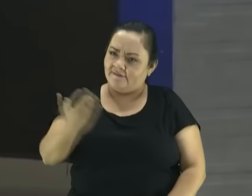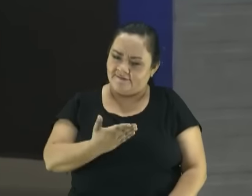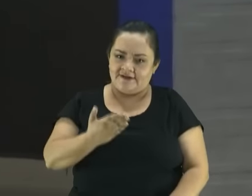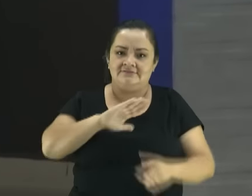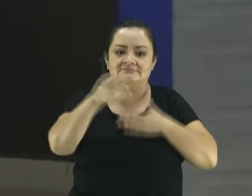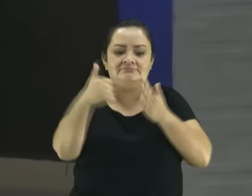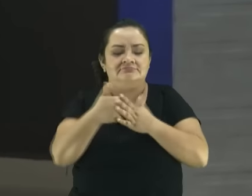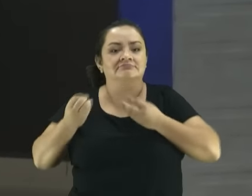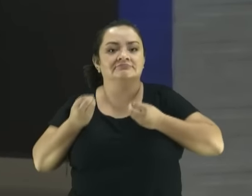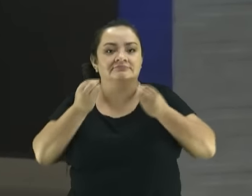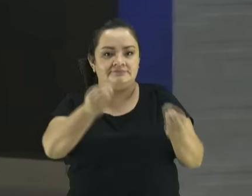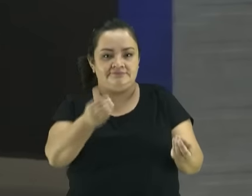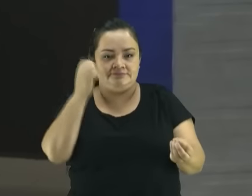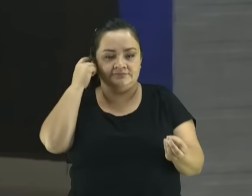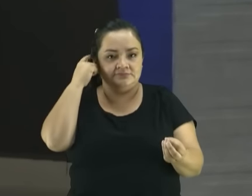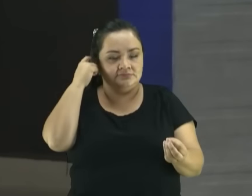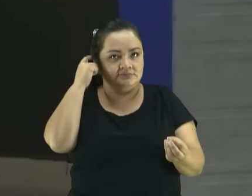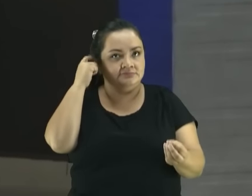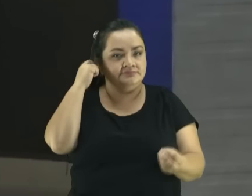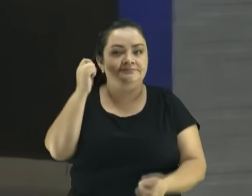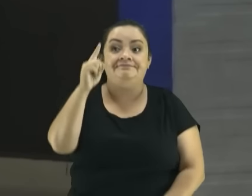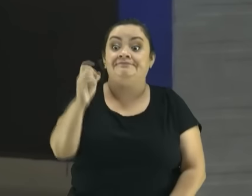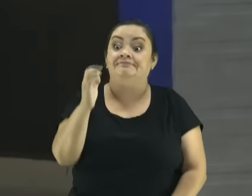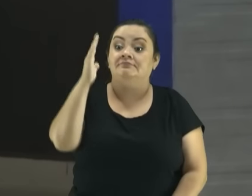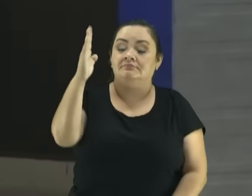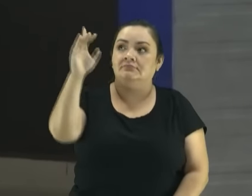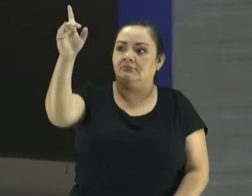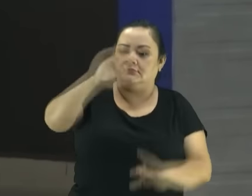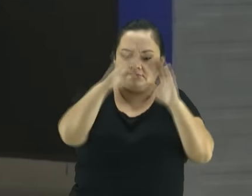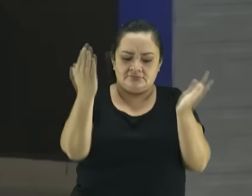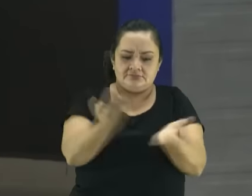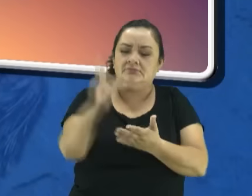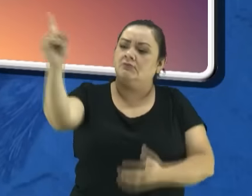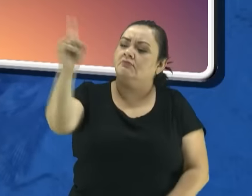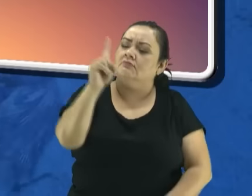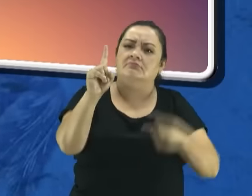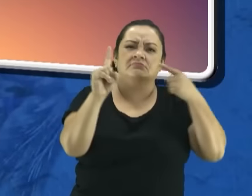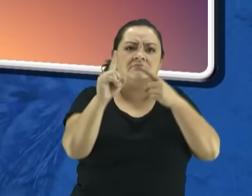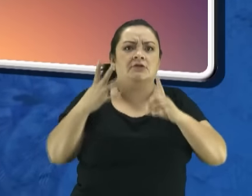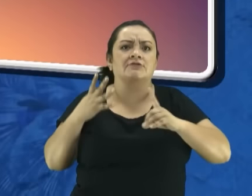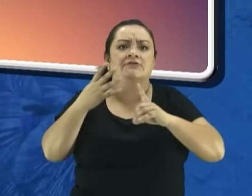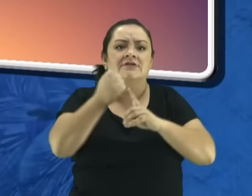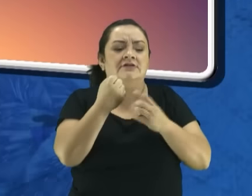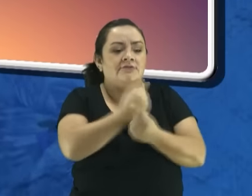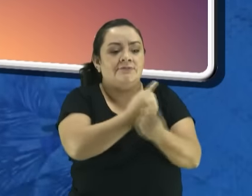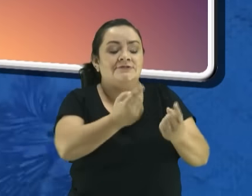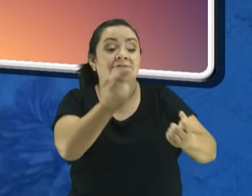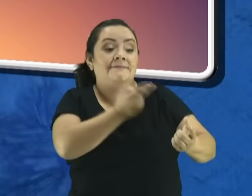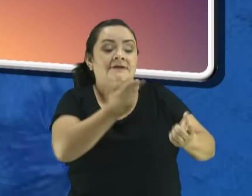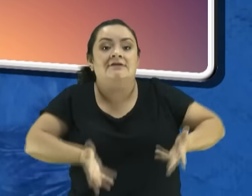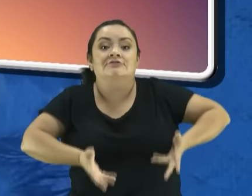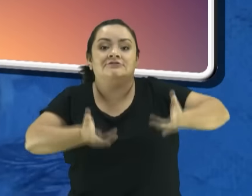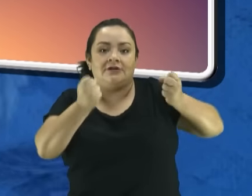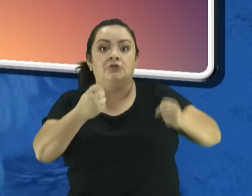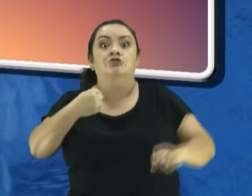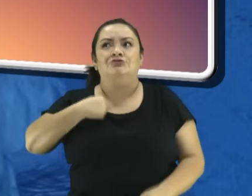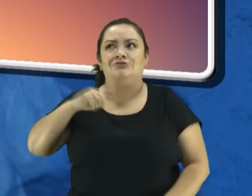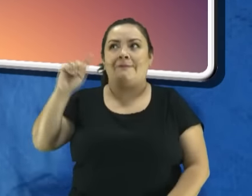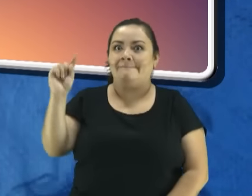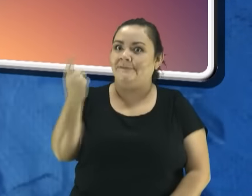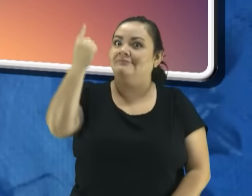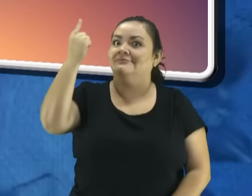todos que Cristo Jesús vino al mundo para salvar a los pecadores de los cuales Yo soy el